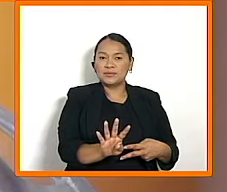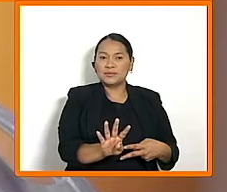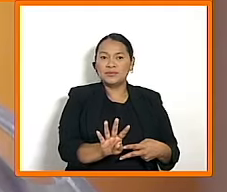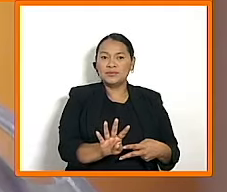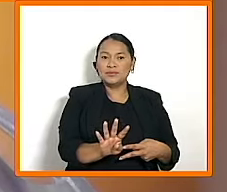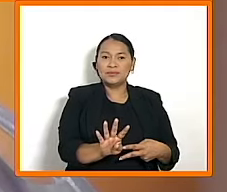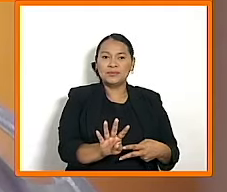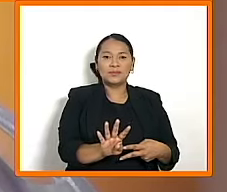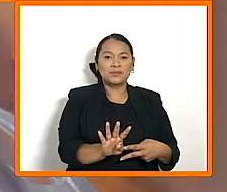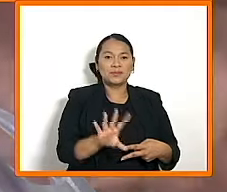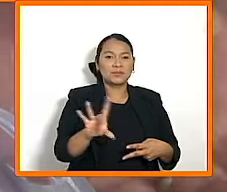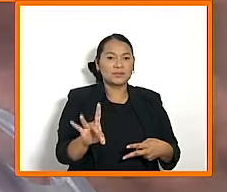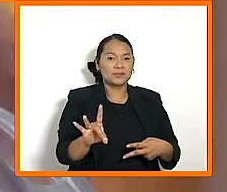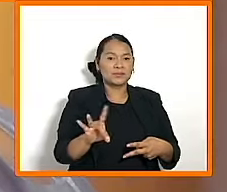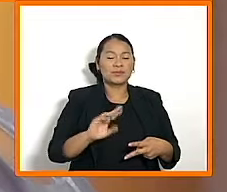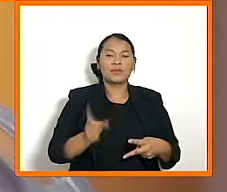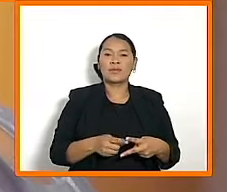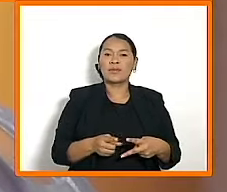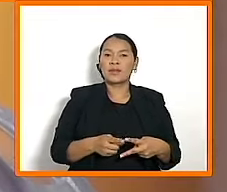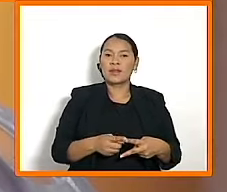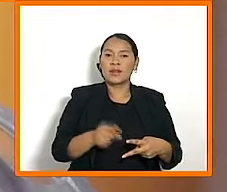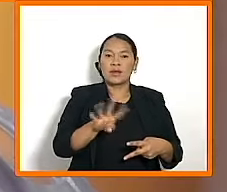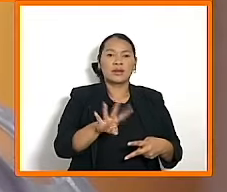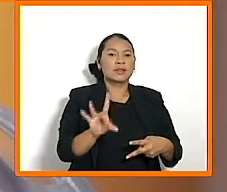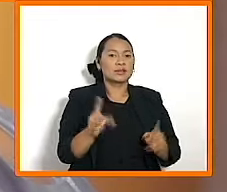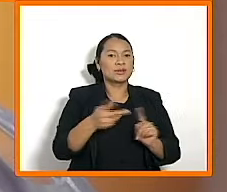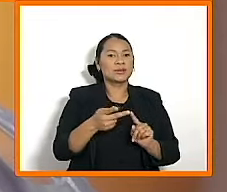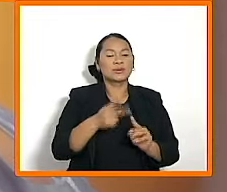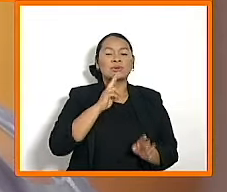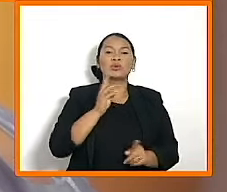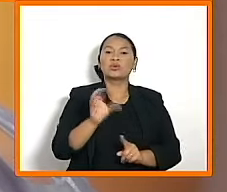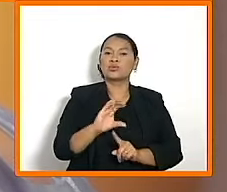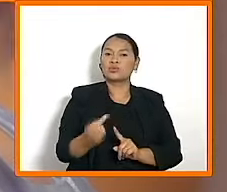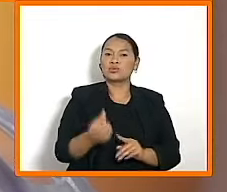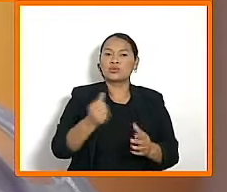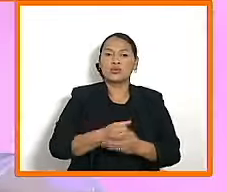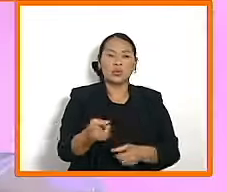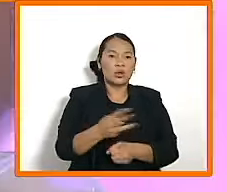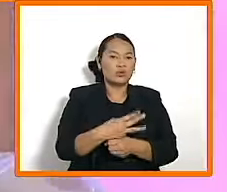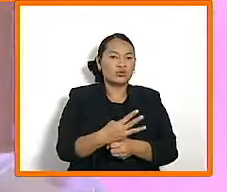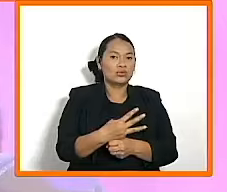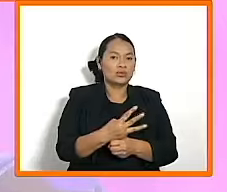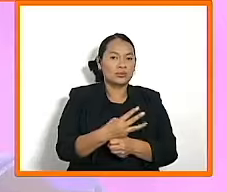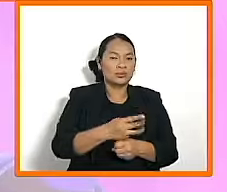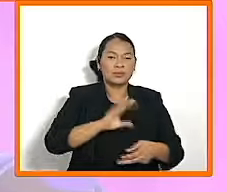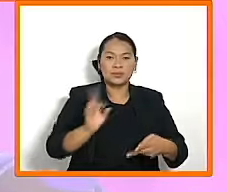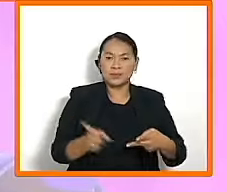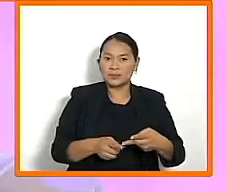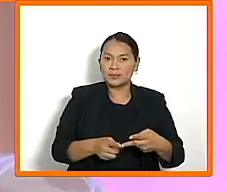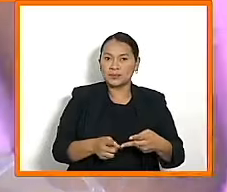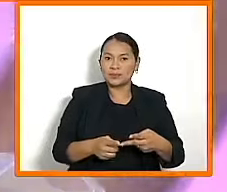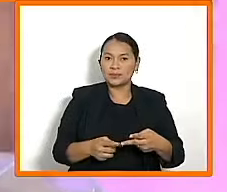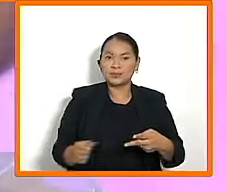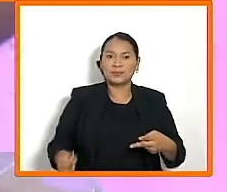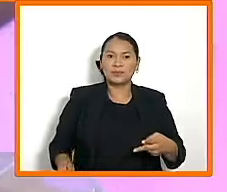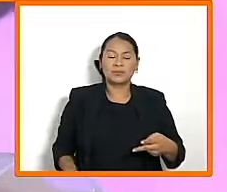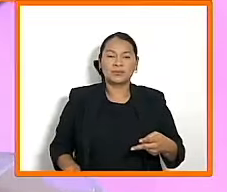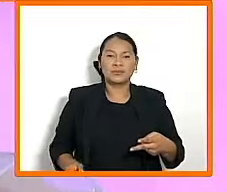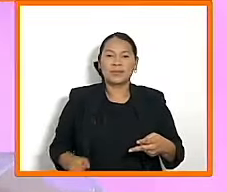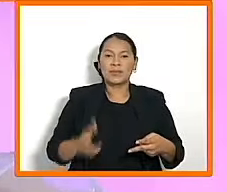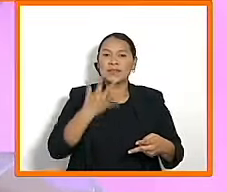Suerte este es el ocho el número ganador es el 48 con su catrachada birria en posición dos su primer dígito